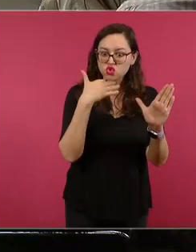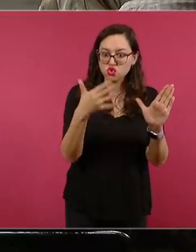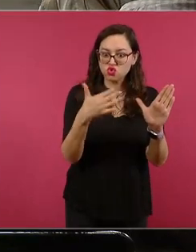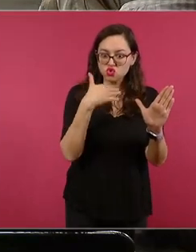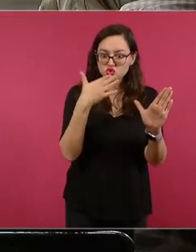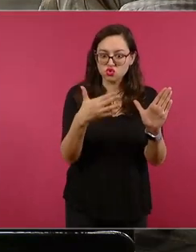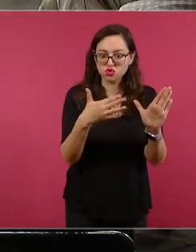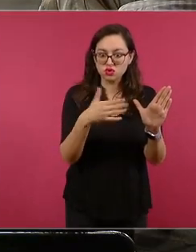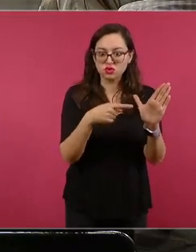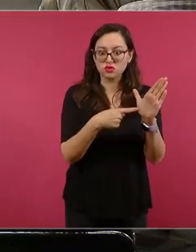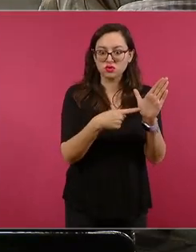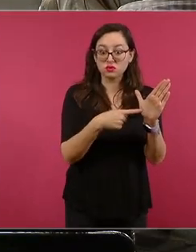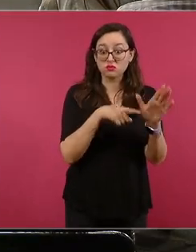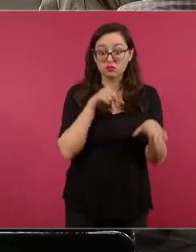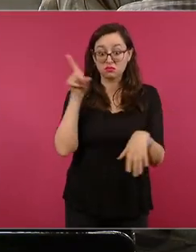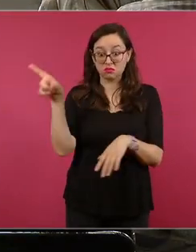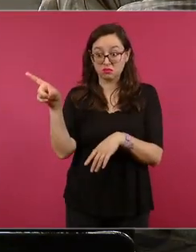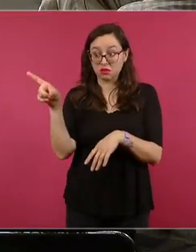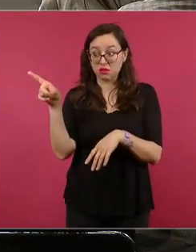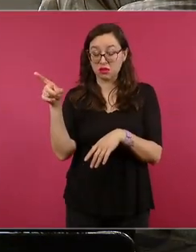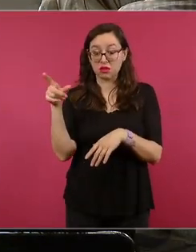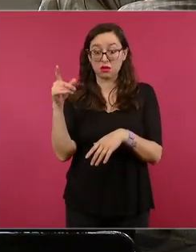de manera distinta?